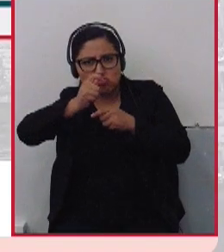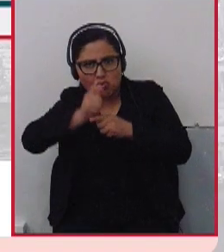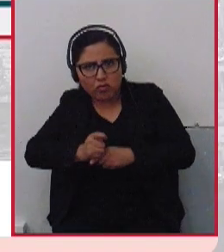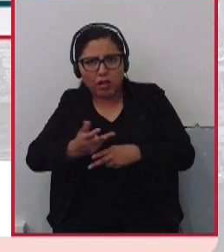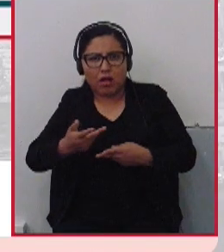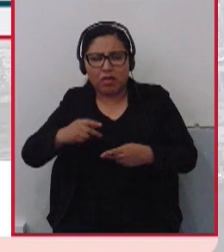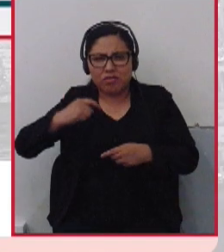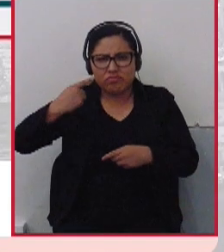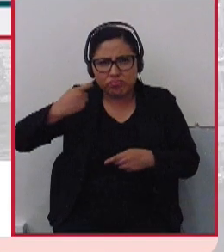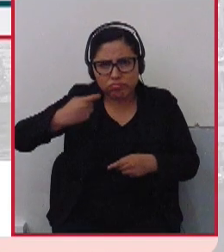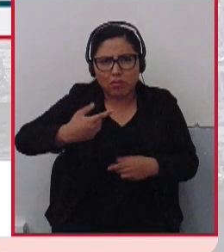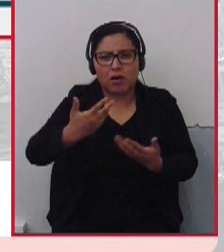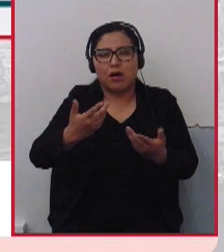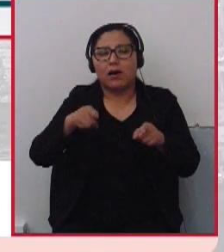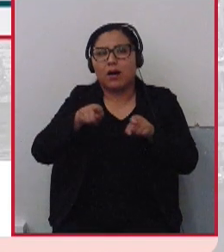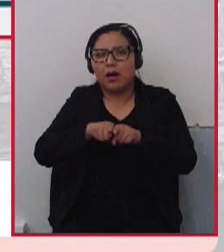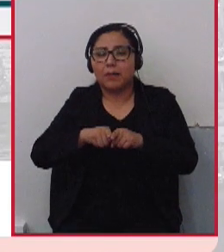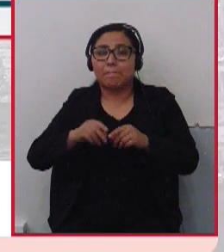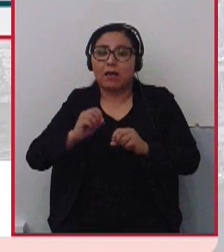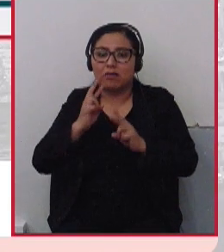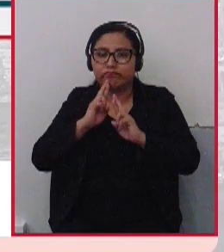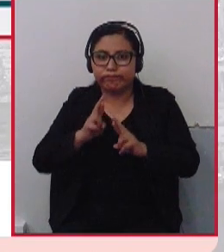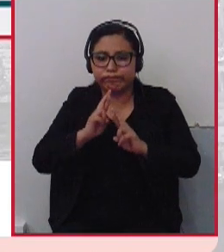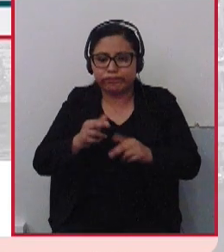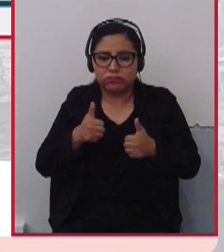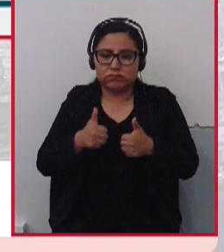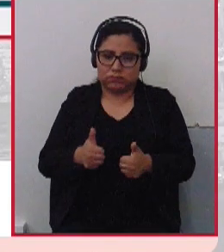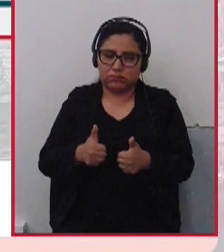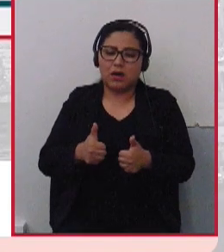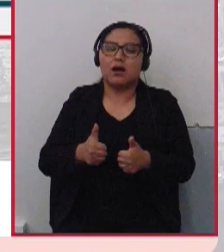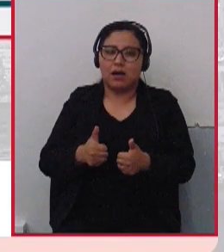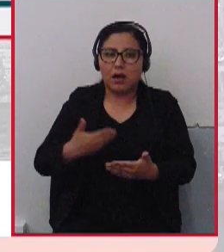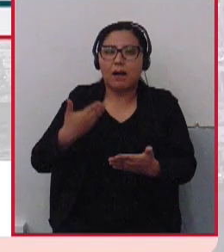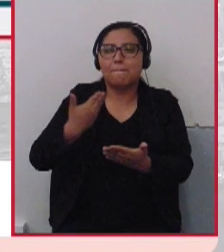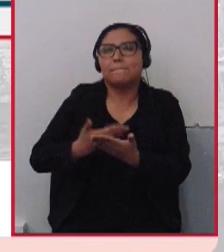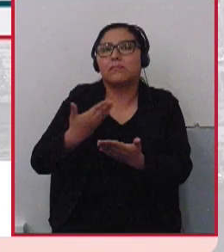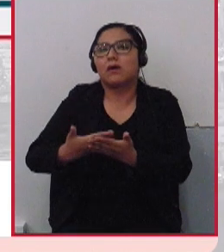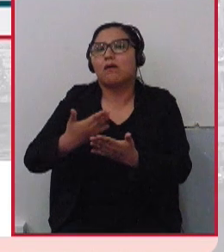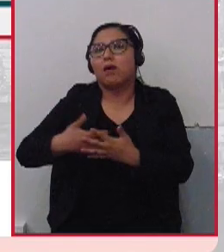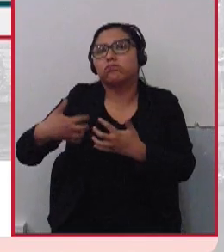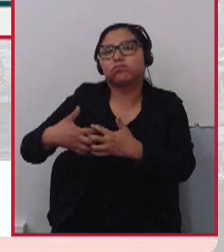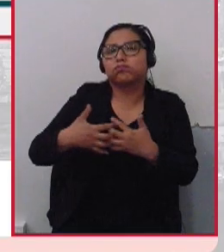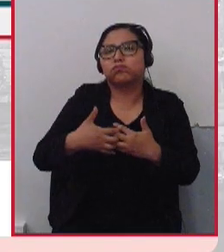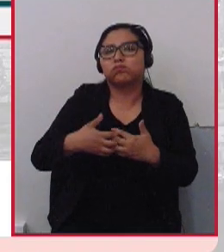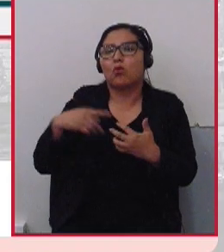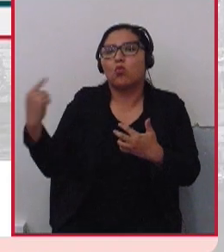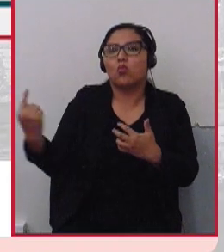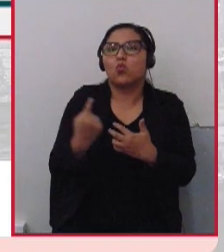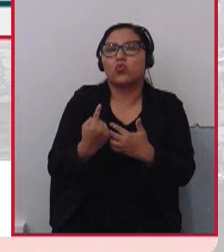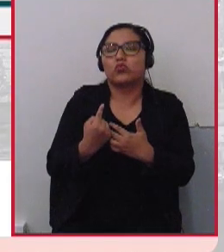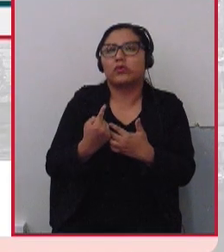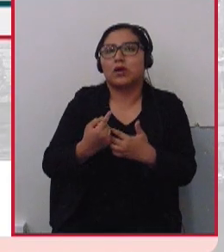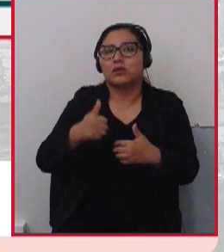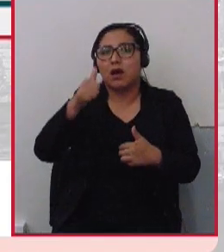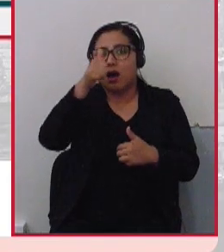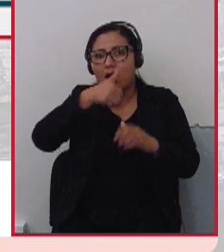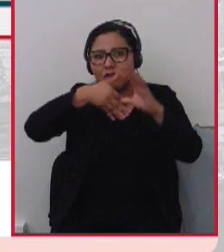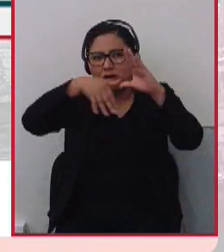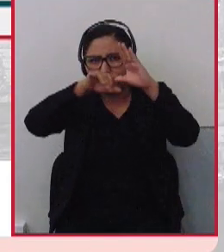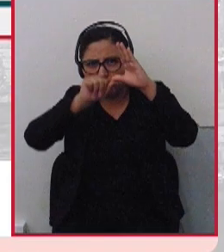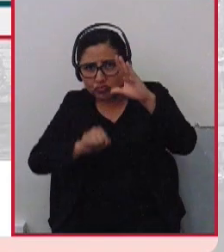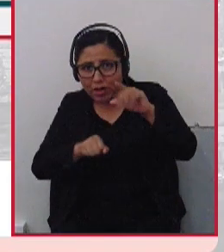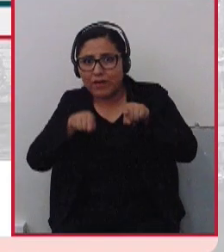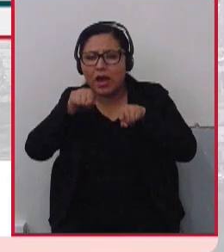Posteriormente, incentivados por los resultados, pasamos a una prueba industrial en una de nuestras operaciones en Sudáfrica, en Mojalabuena,